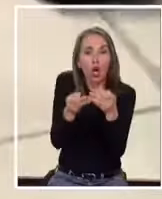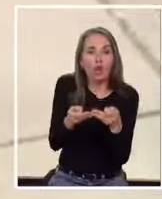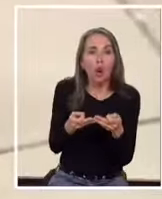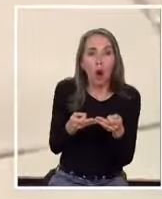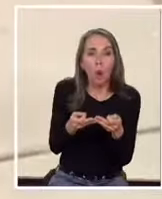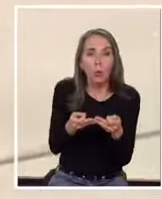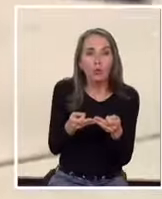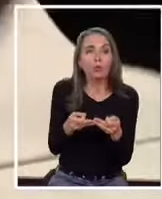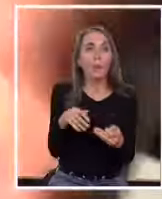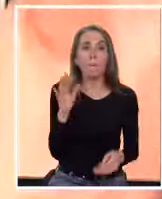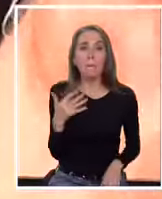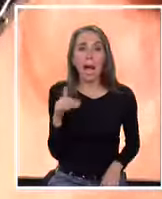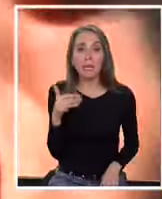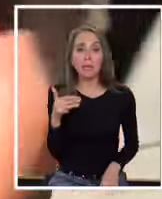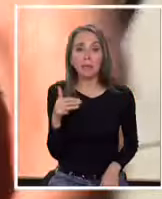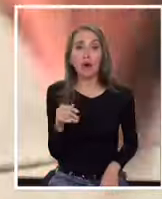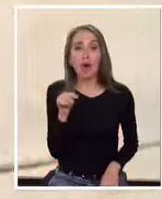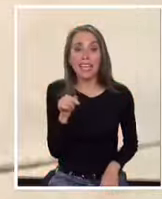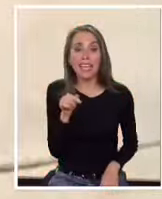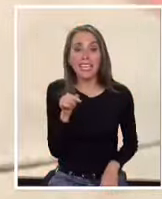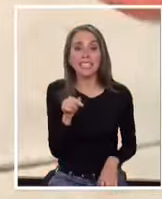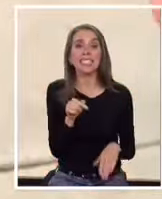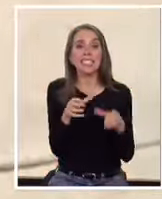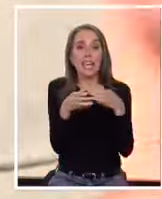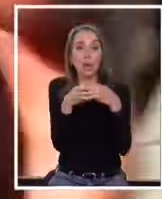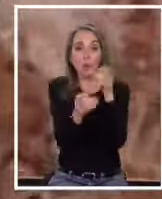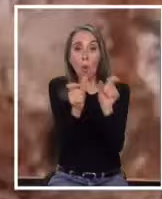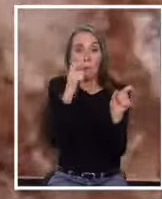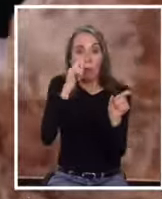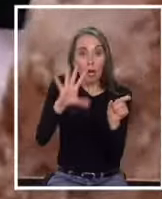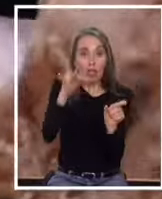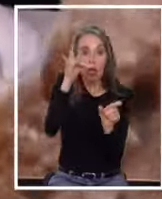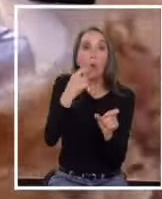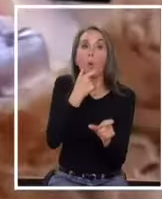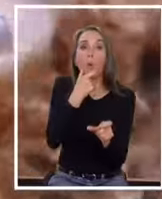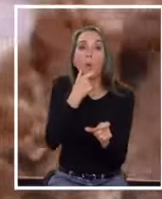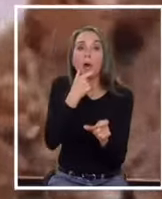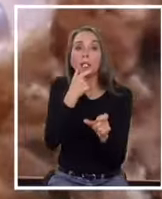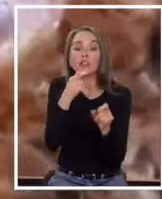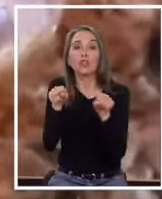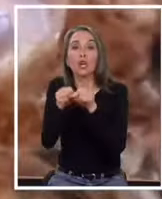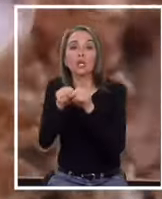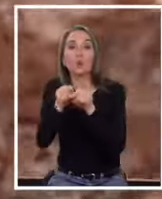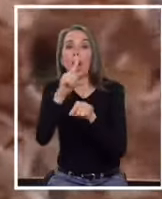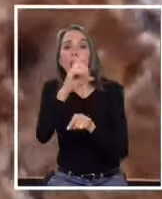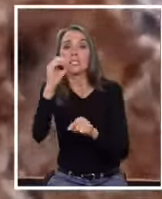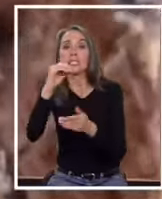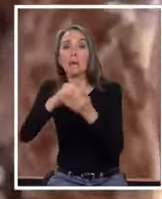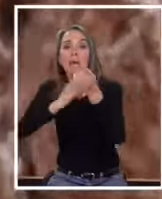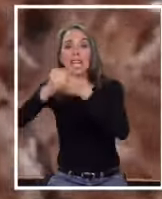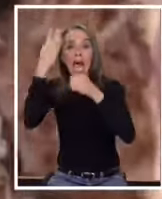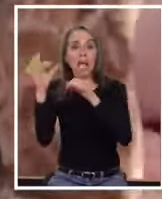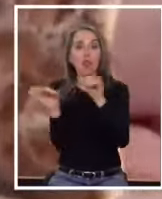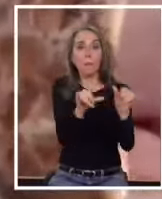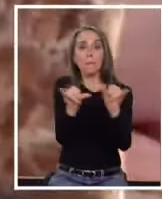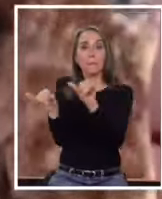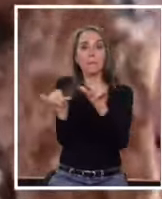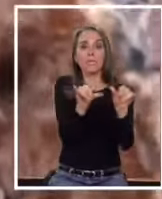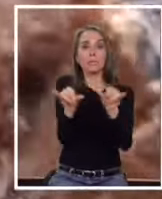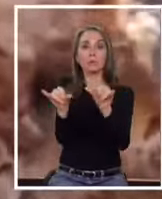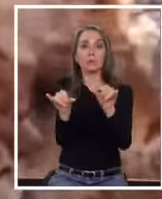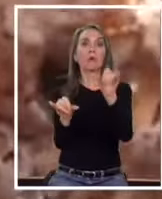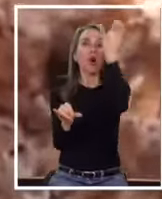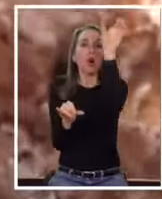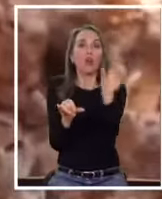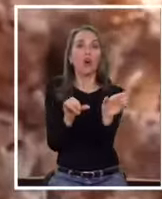vez más relevante es que esta especie descubierta coincidió unos 100.000 años en época y región con el